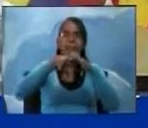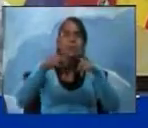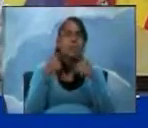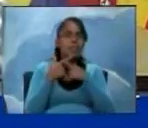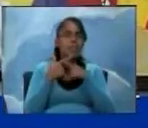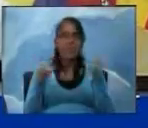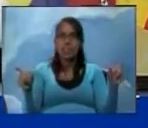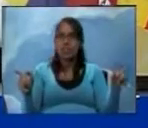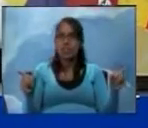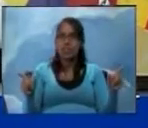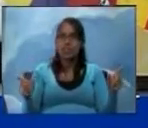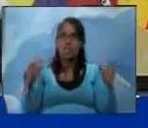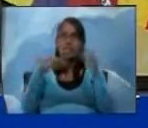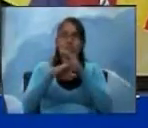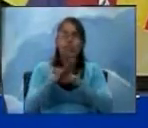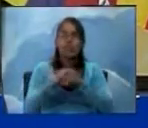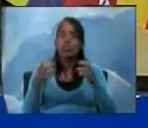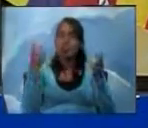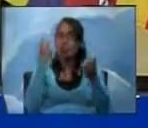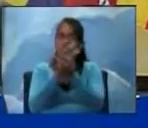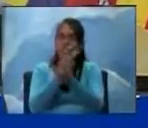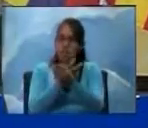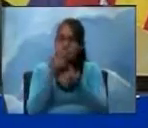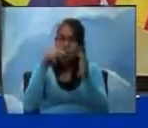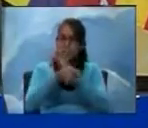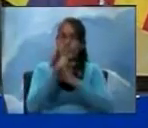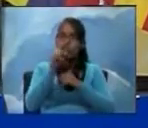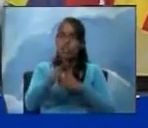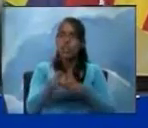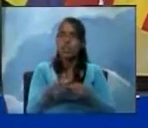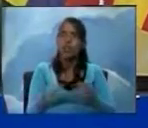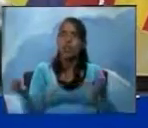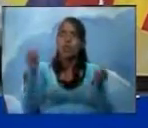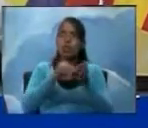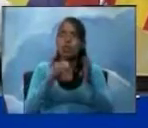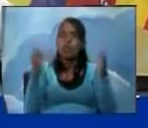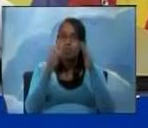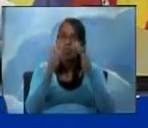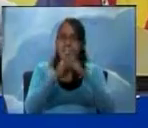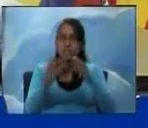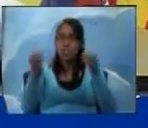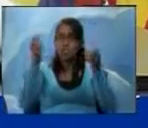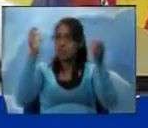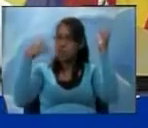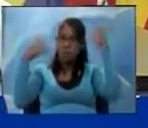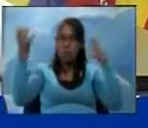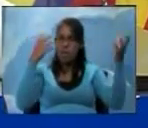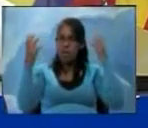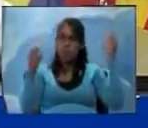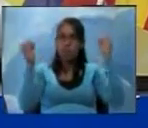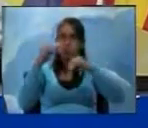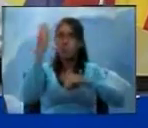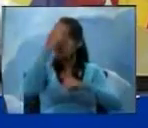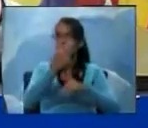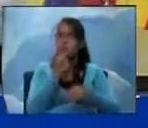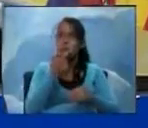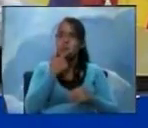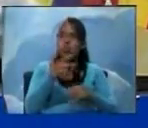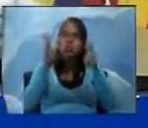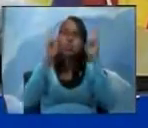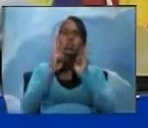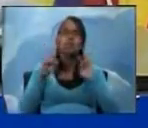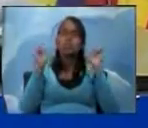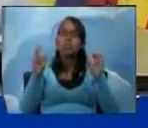libre. Se fueron los diablos. Volvió a su casa, se bañó, se puso blanquito, bien bonito,